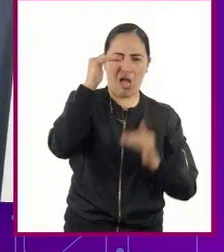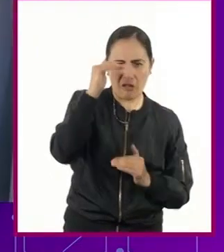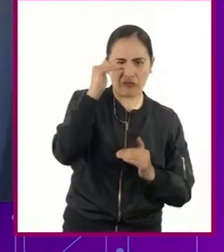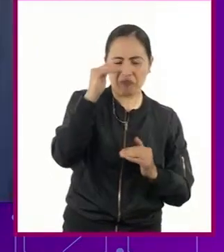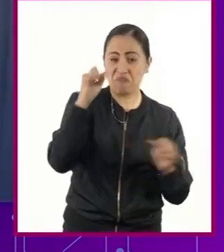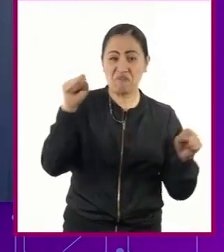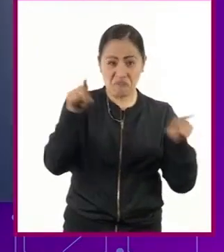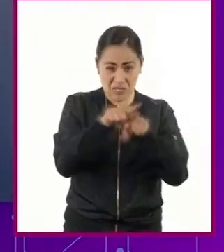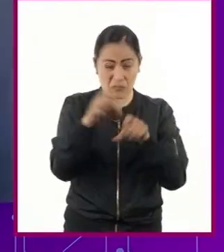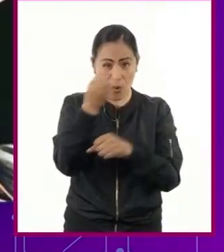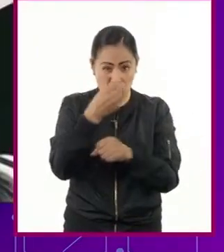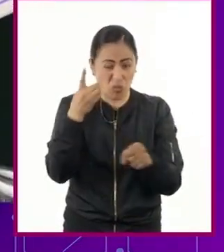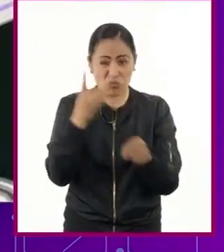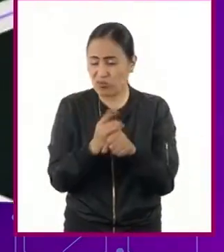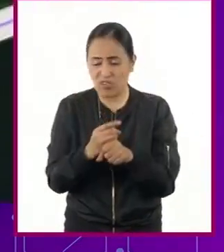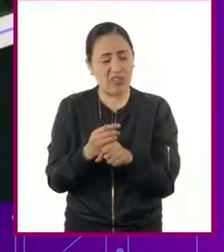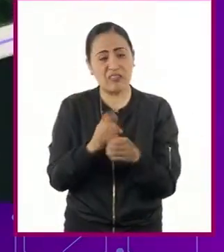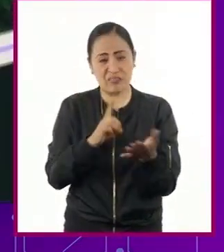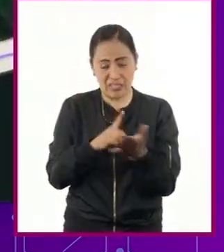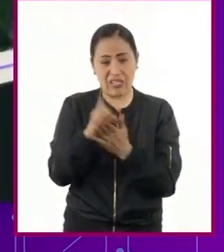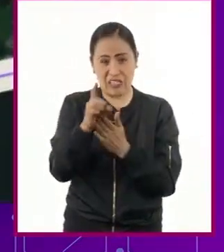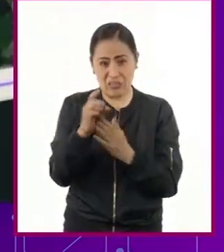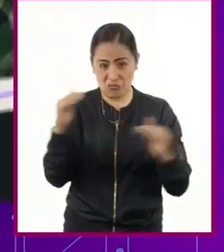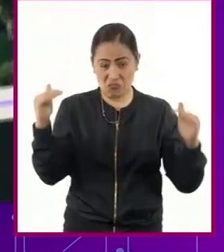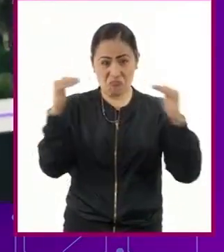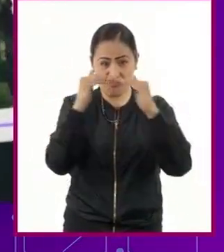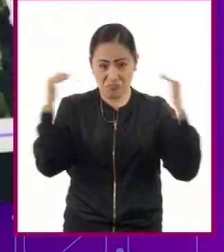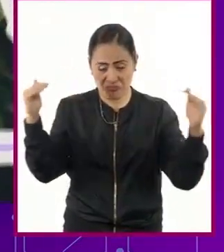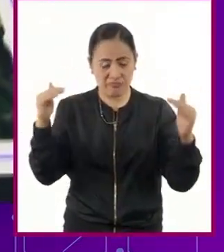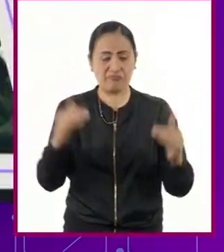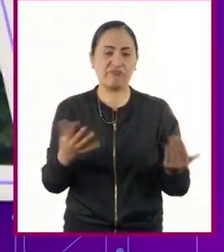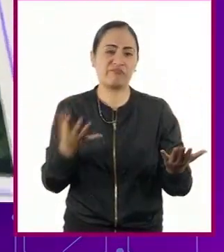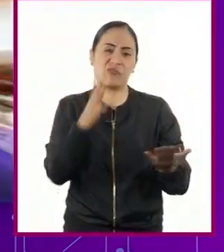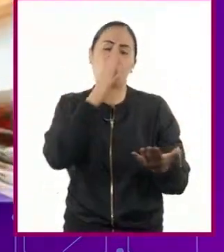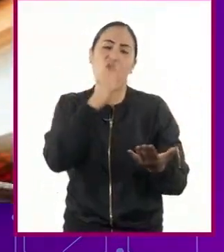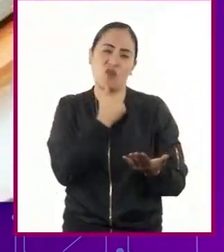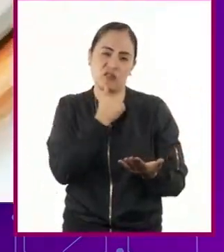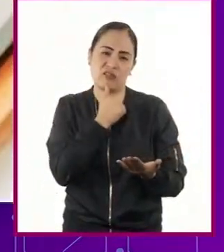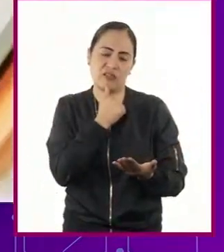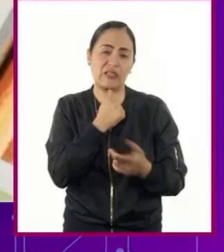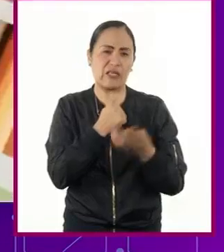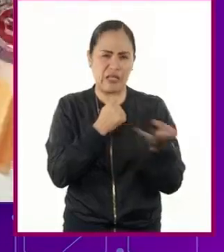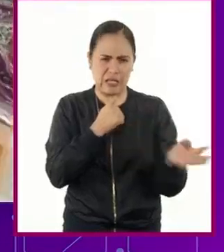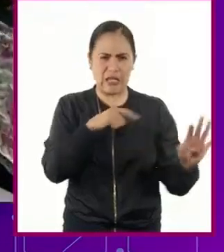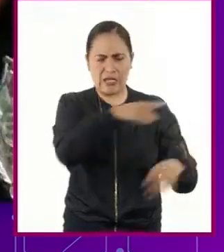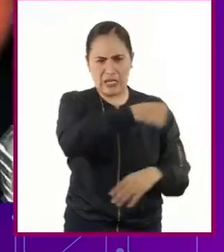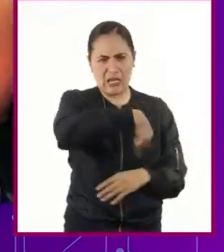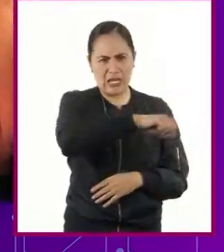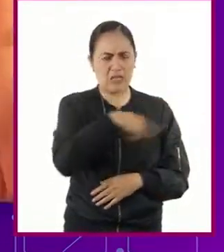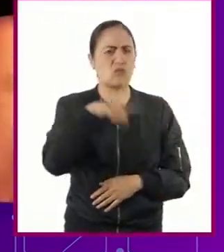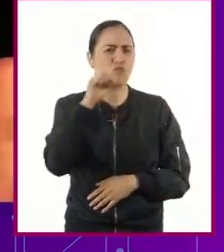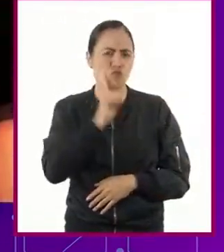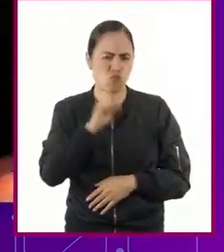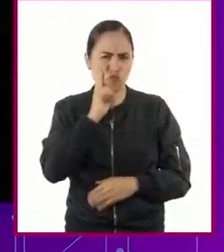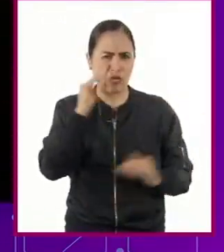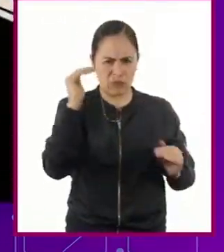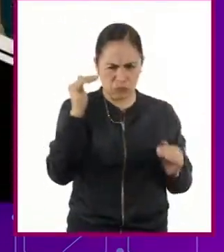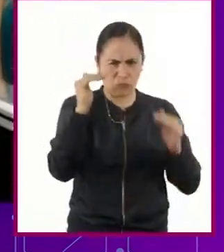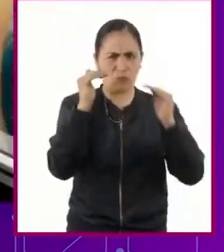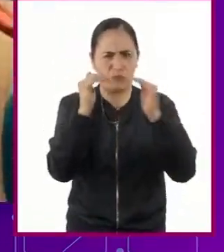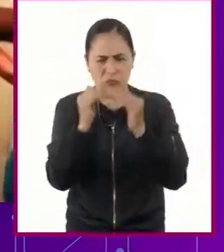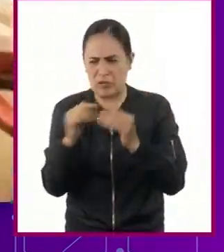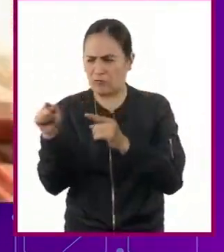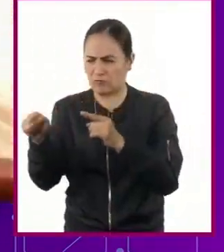a las mismas oportunidades y derechos para las mujeres, para desarrollarse plenamente en todos los ámbitos de la vida